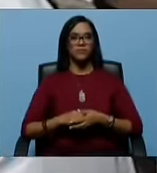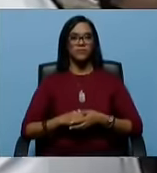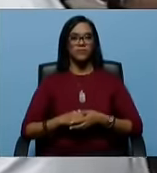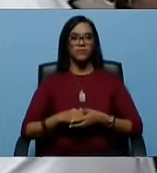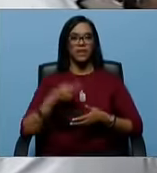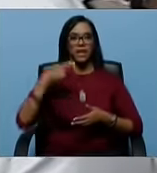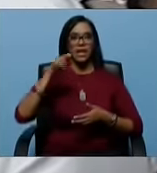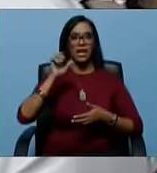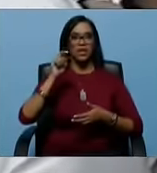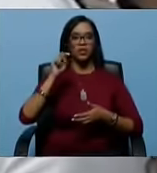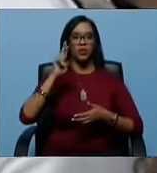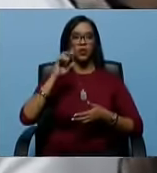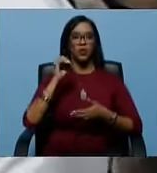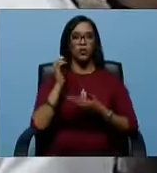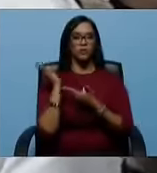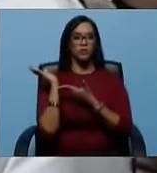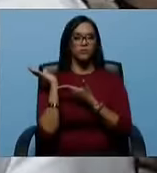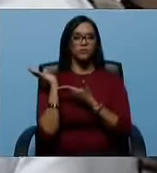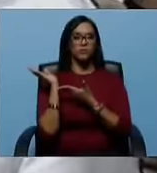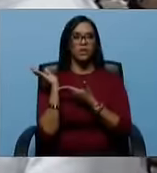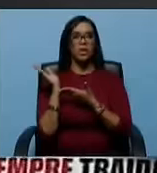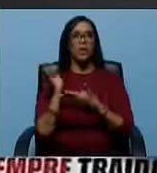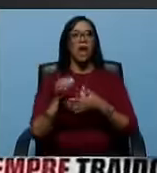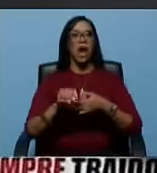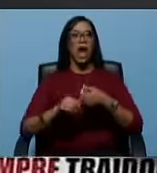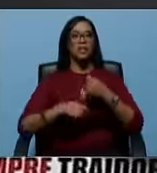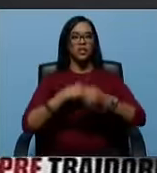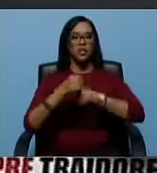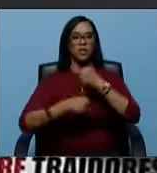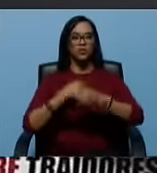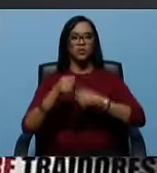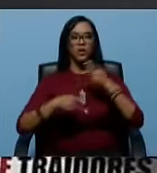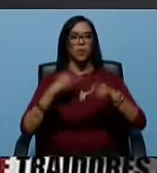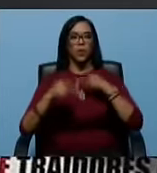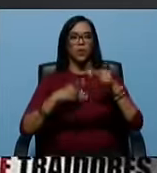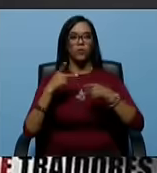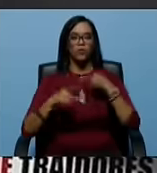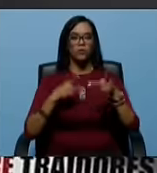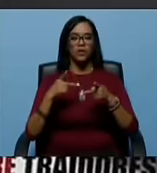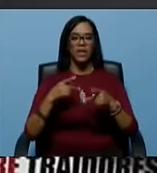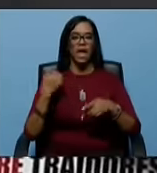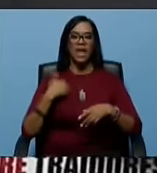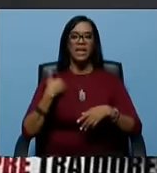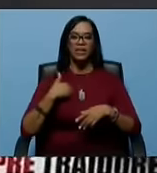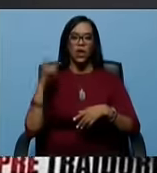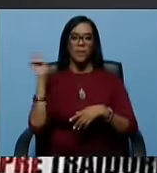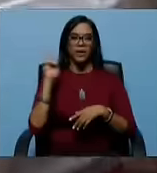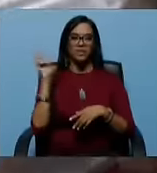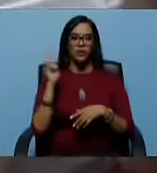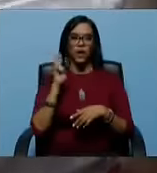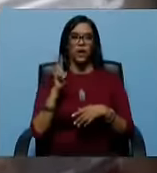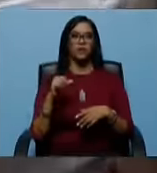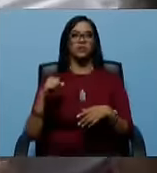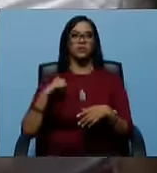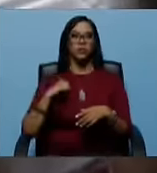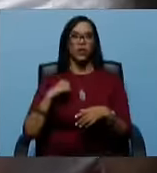Héctor Meleán, ellos son de la Asociación de Productores Argentinos en Venezuela. Son